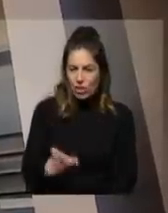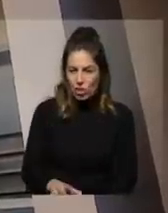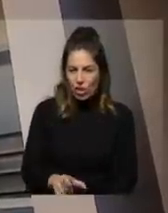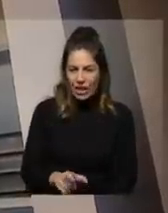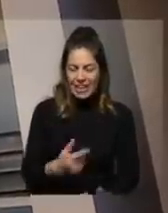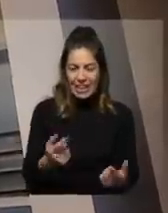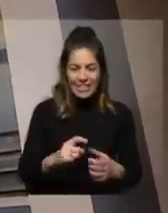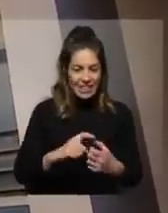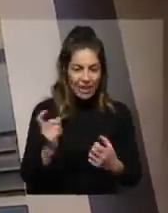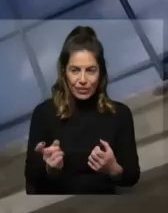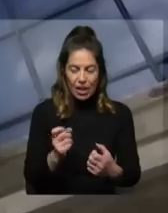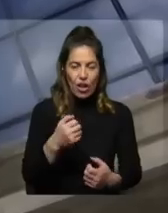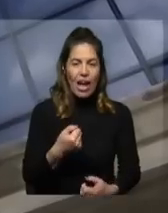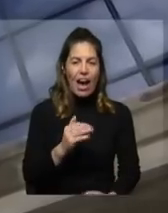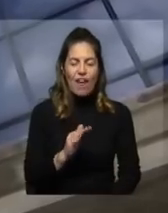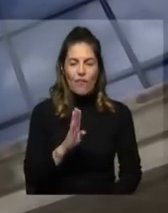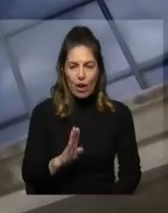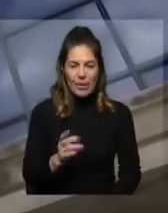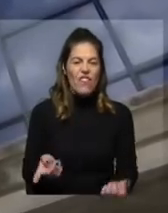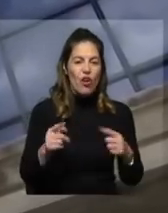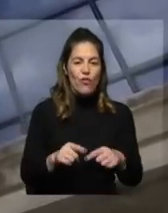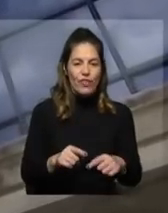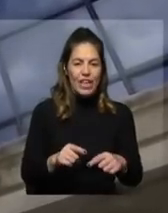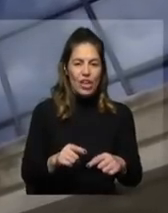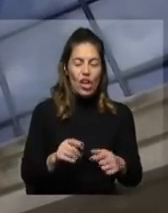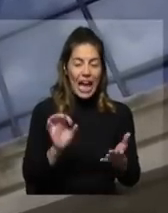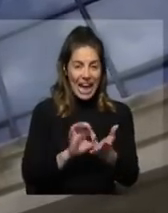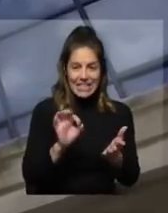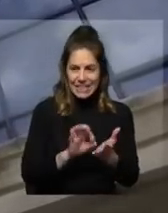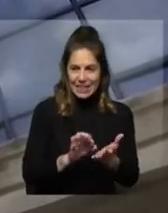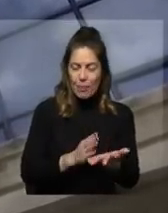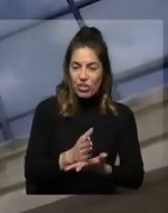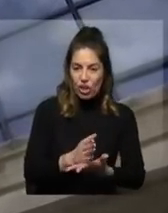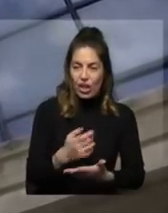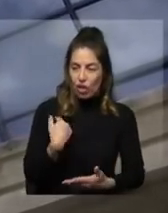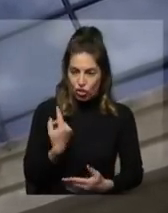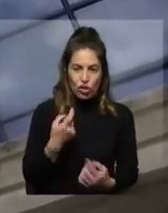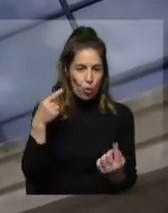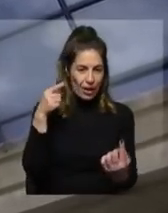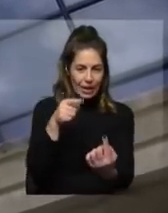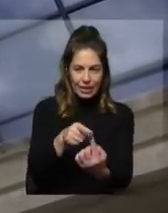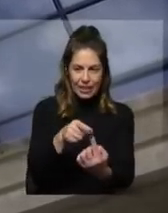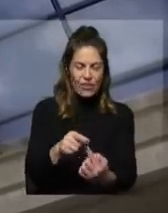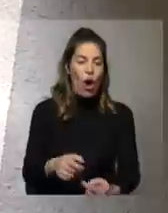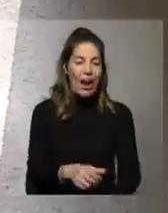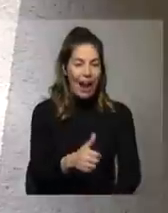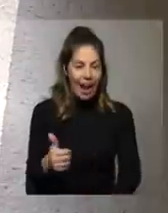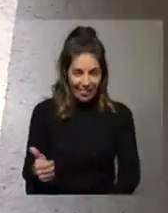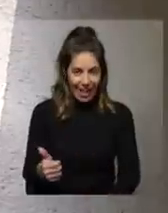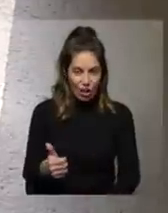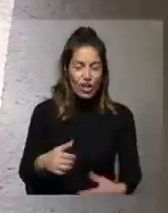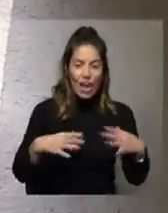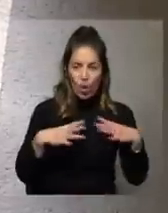se desafiliaron de las afap y volvieron al sistema solidario que es a lo que nosotros apuntamos ganaron en